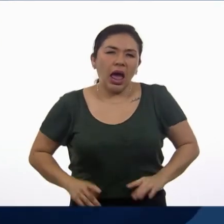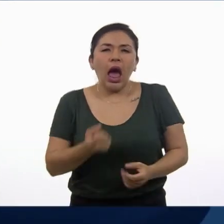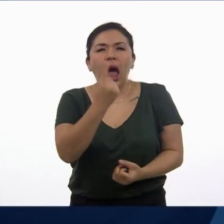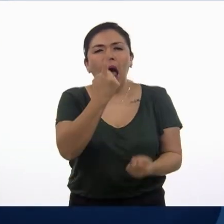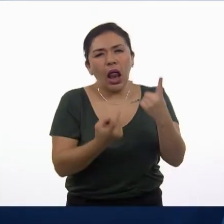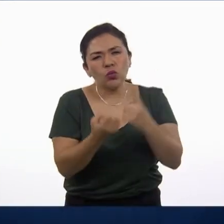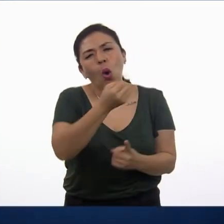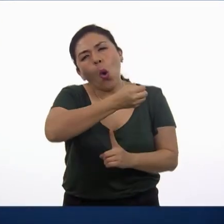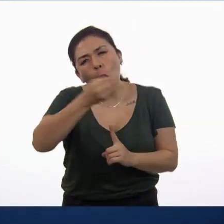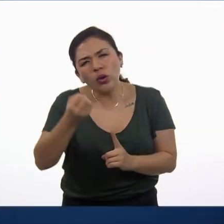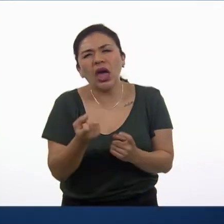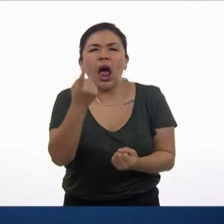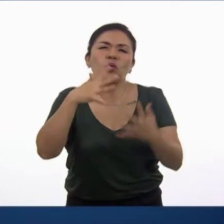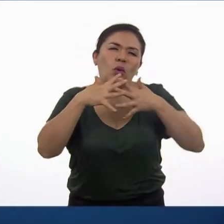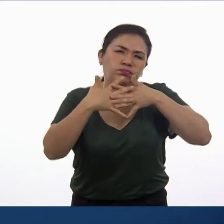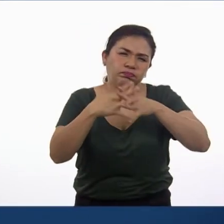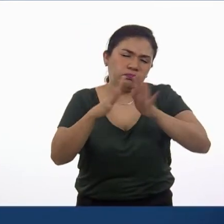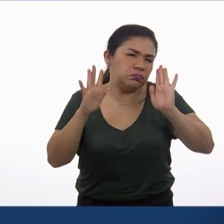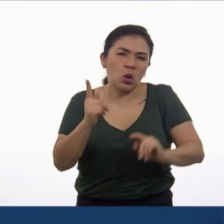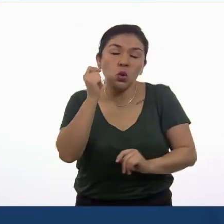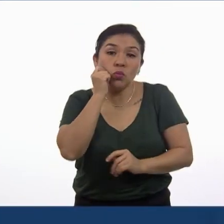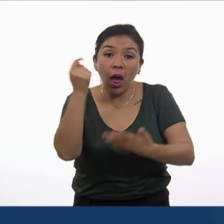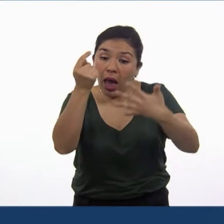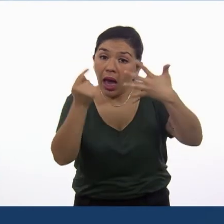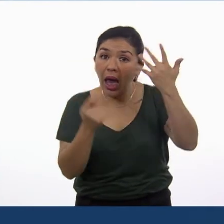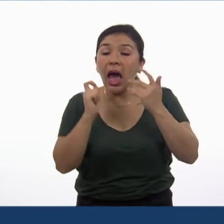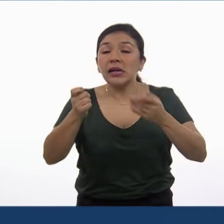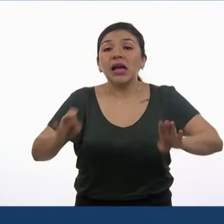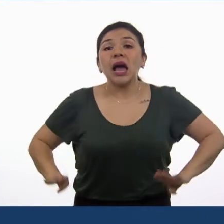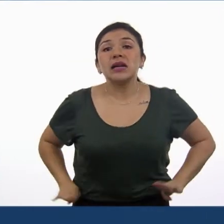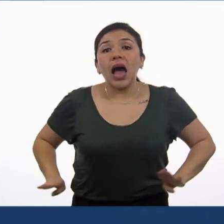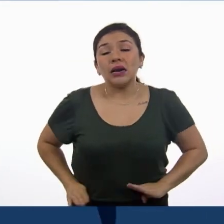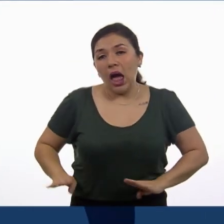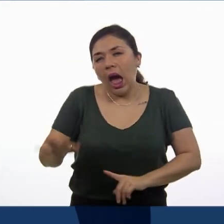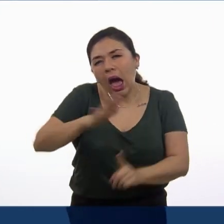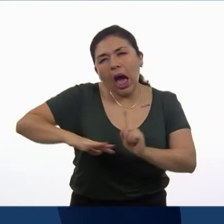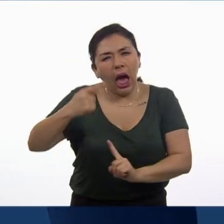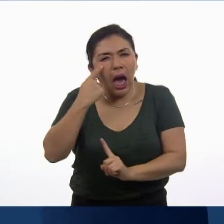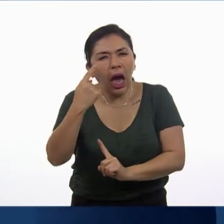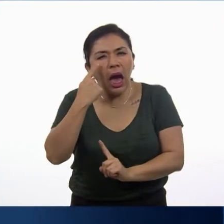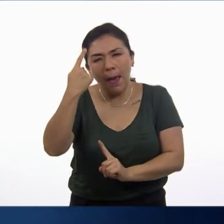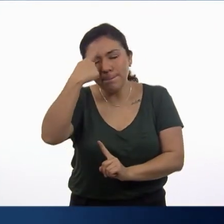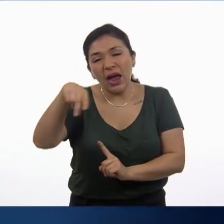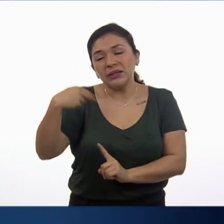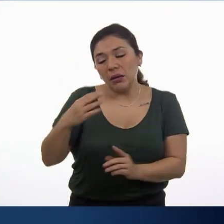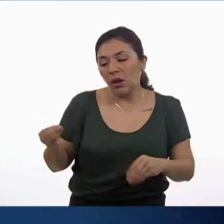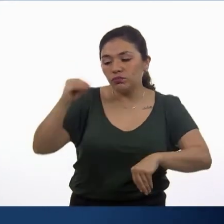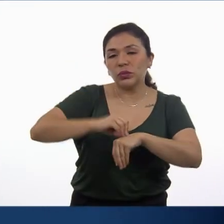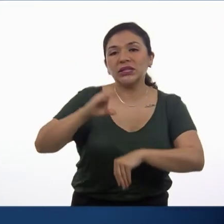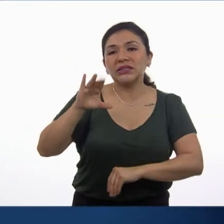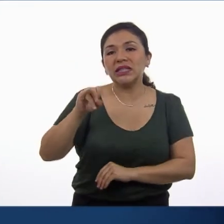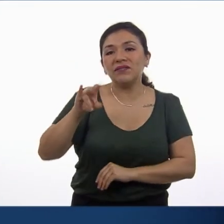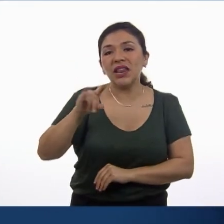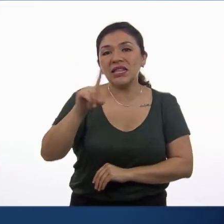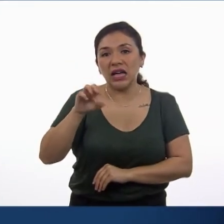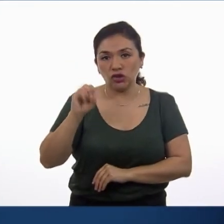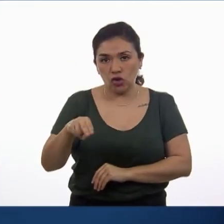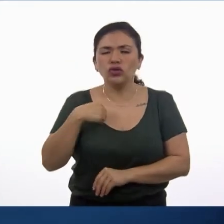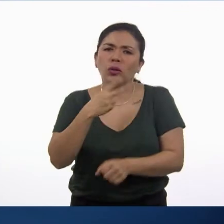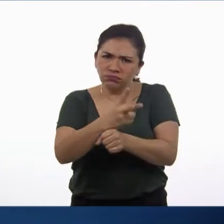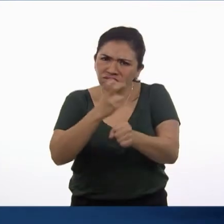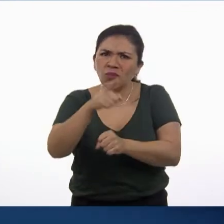orden, otras no, pero todas ellas son características en común de las civilizaciones. Te invitamos a